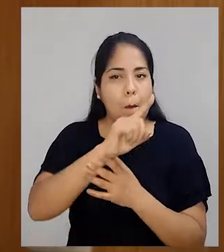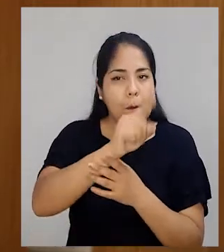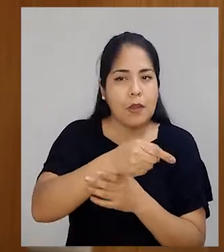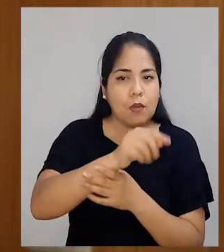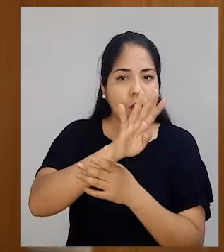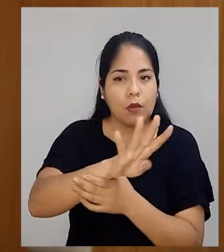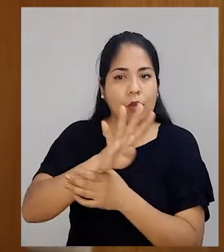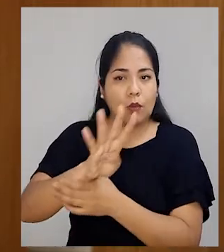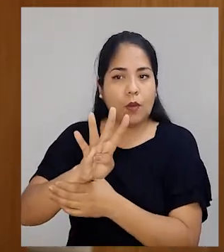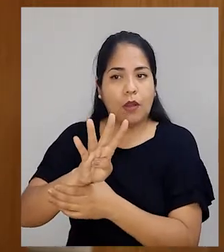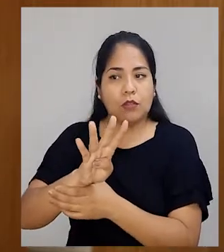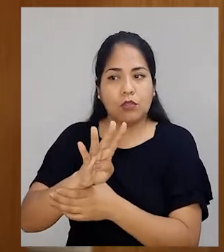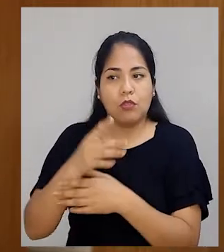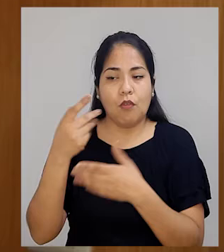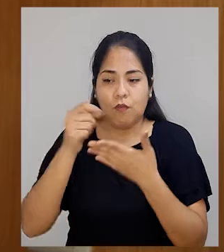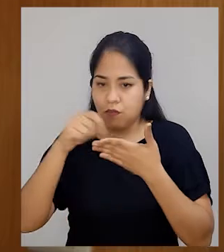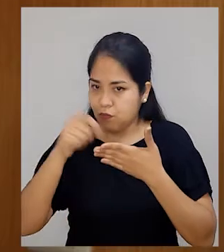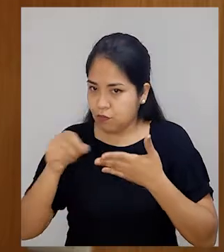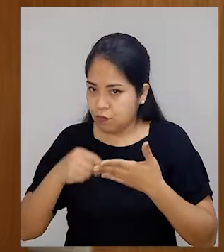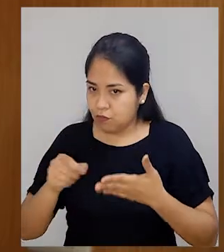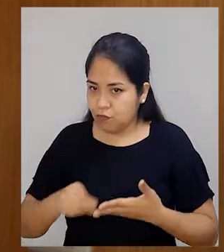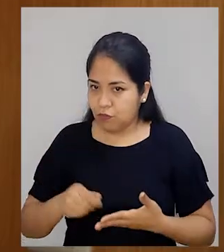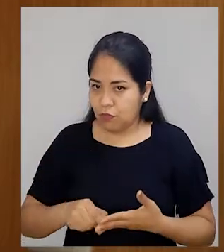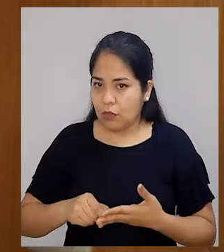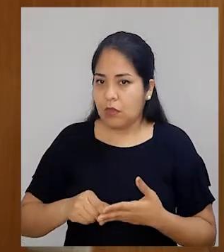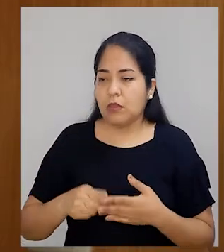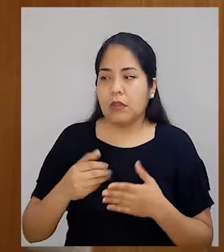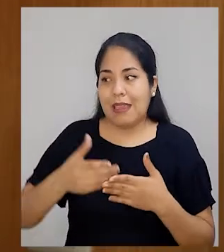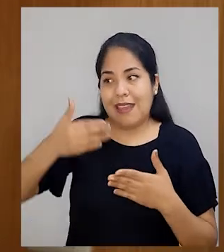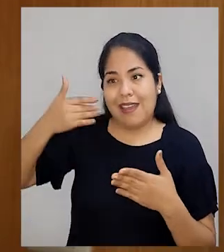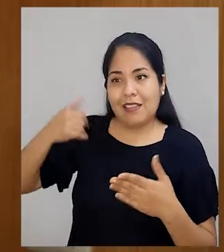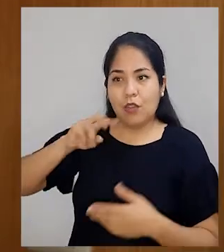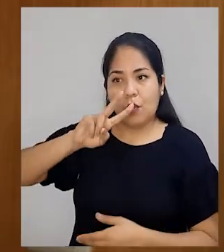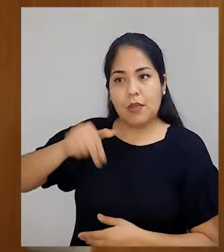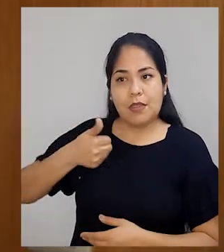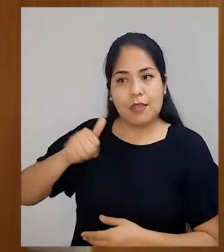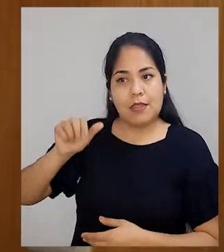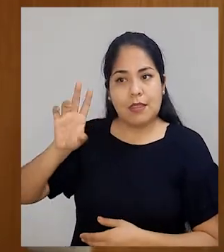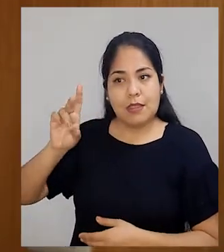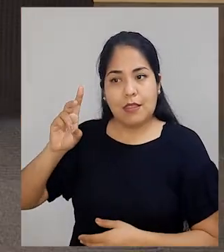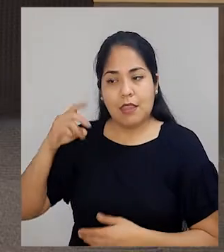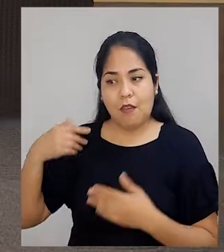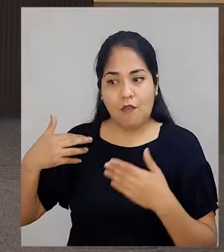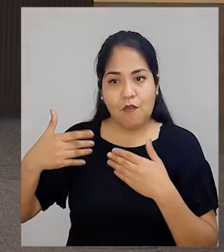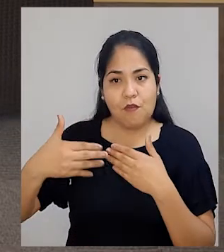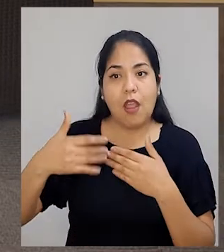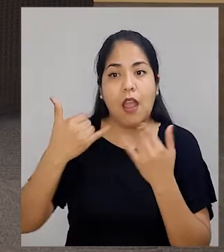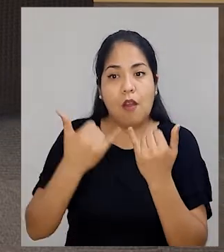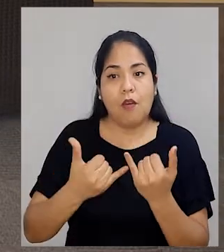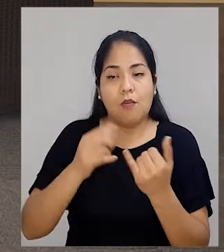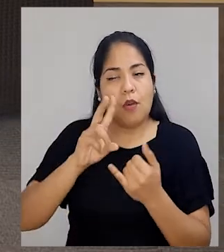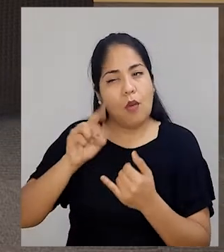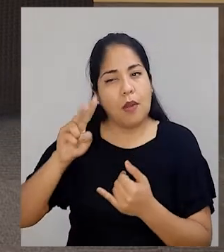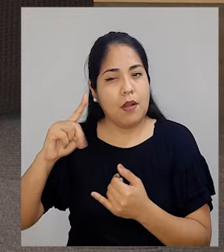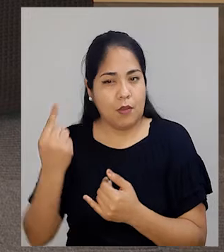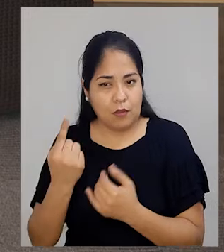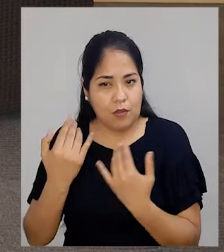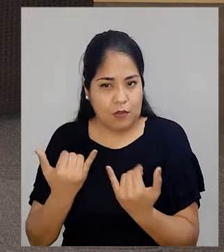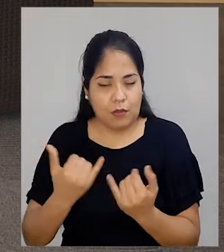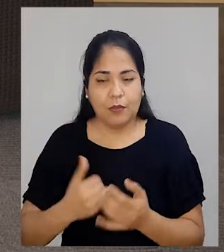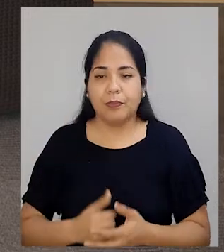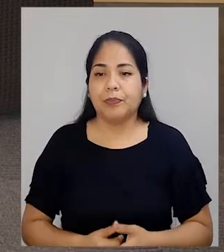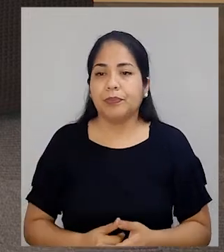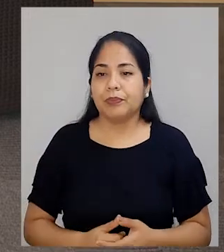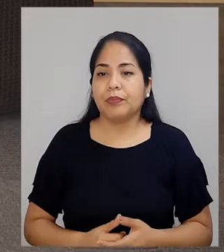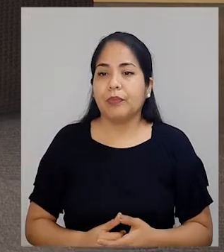realizado un total de 1.044 inspecciones en estos años, desde el 2017 hasta el 2021, hasta lo que va del